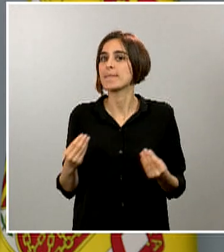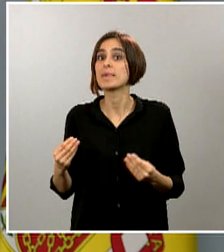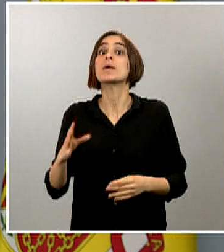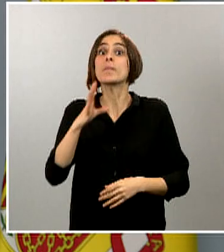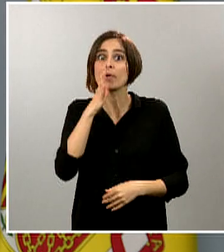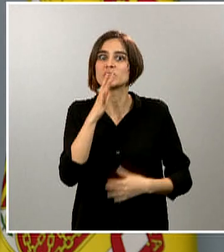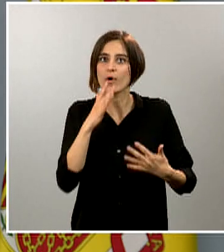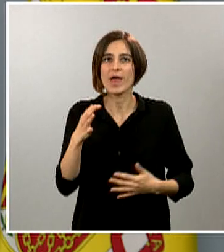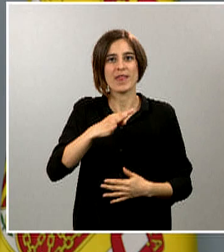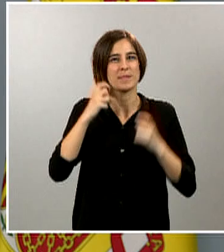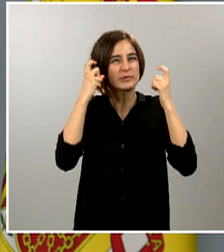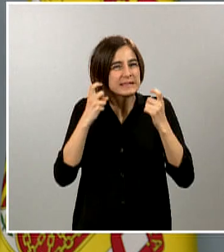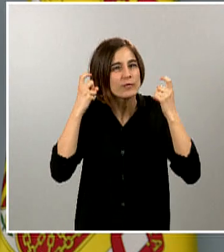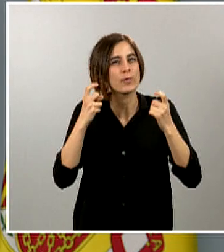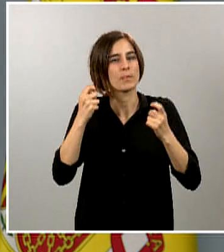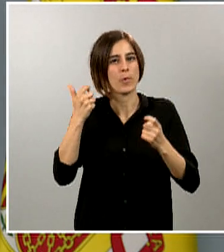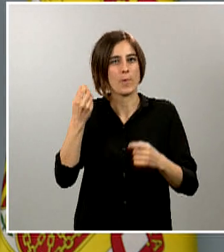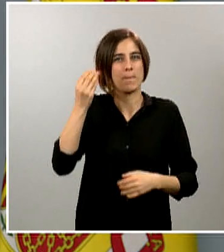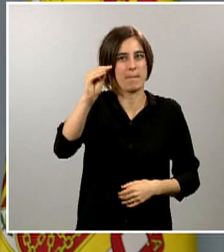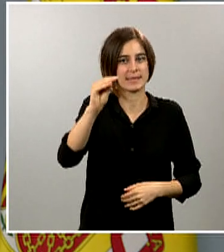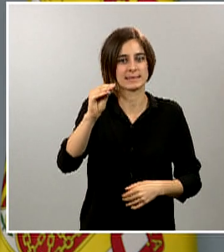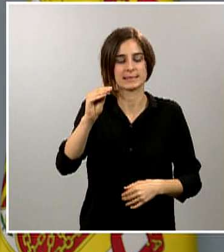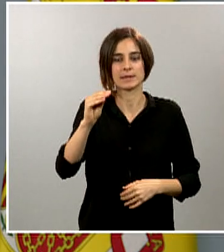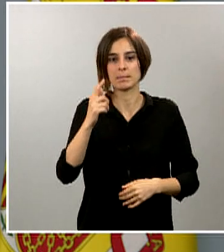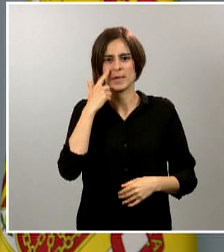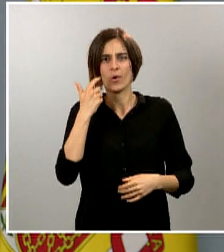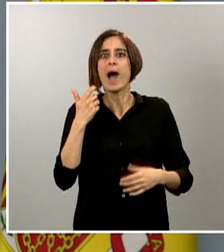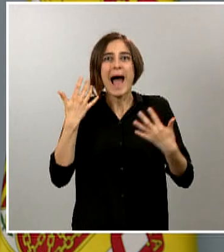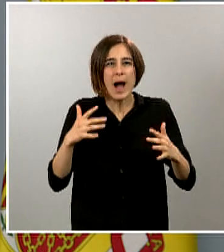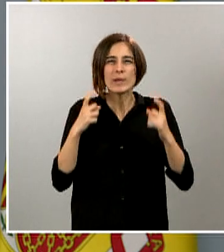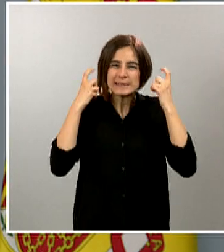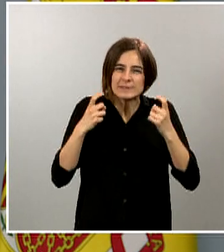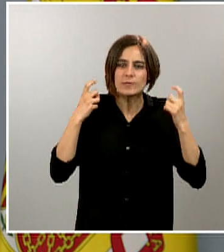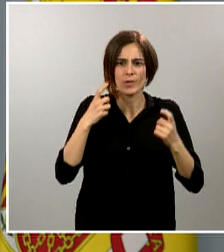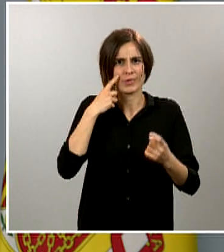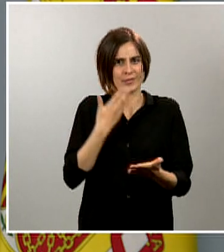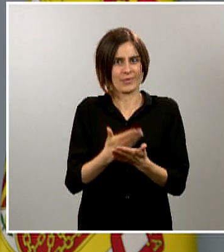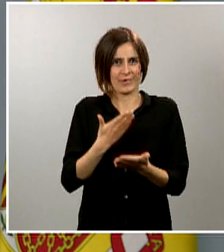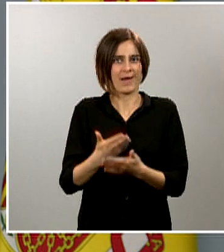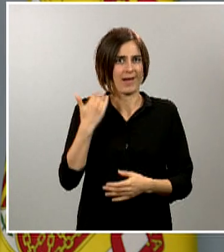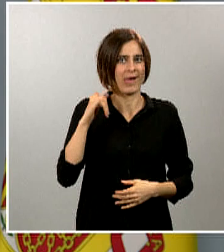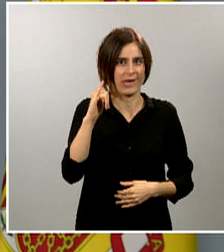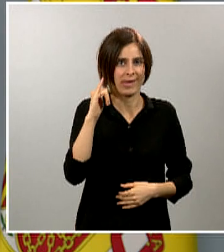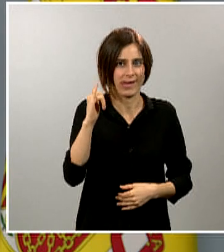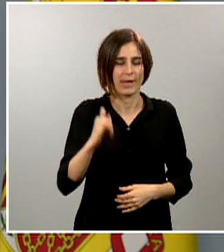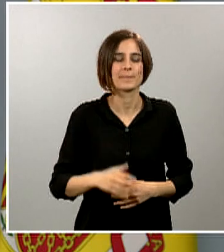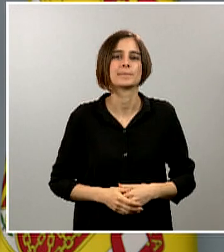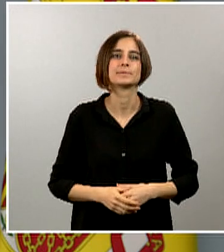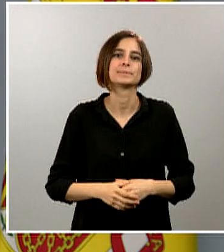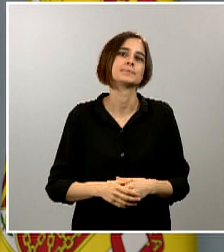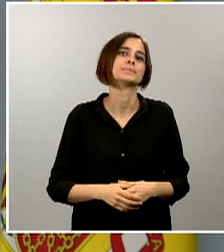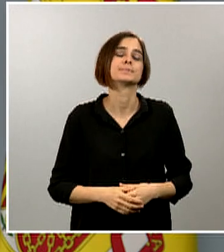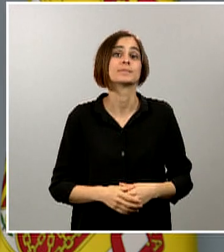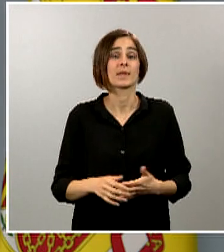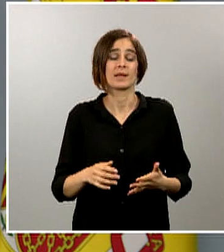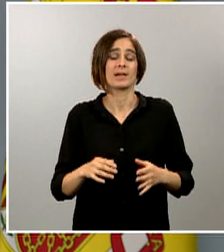decir que se ven sus resultados. Para todo ello, y en lo que refiere a las fuerzas y cuerpos de seguridad del Estado, me gustaría